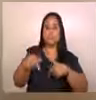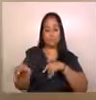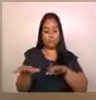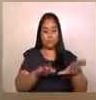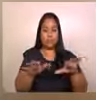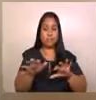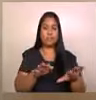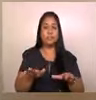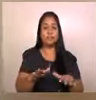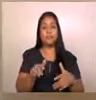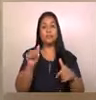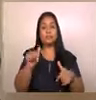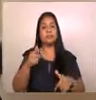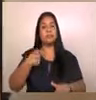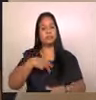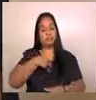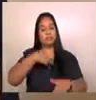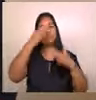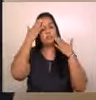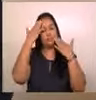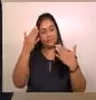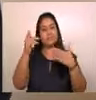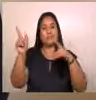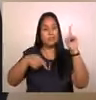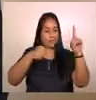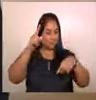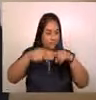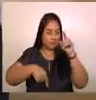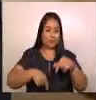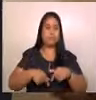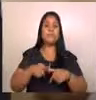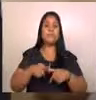acto protocolario. Nosotros queremos agradecer su valiosa presencia y les deseamos a